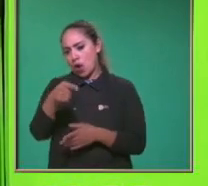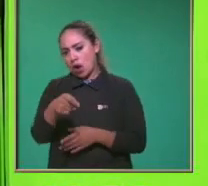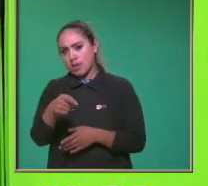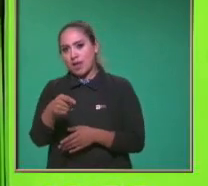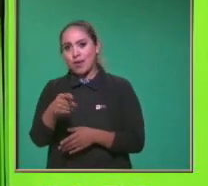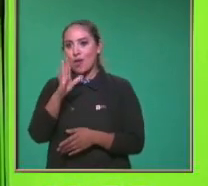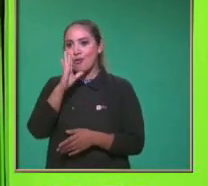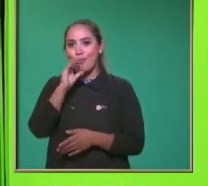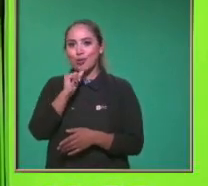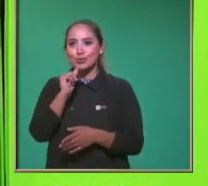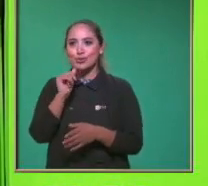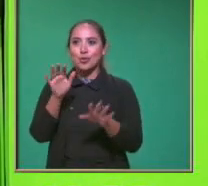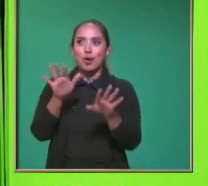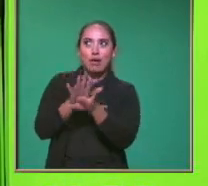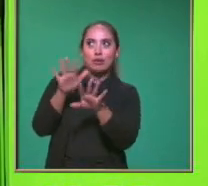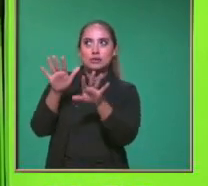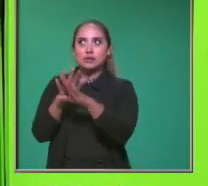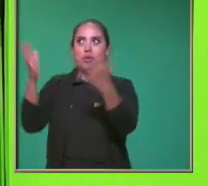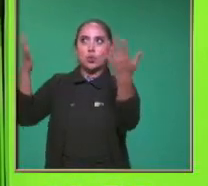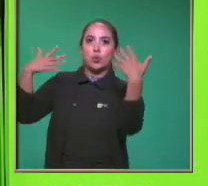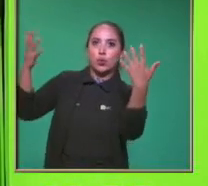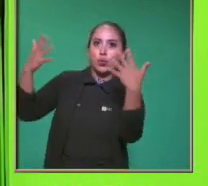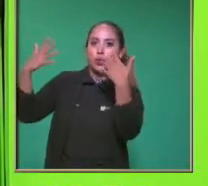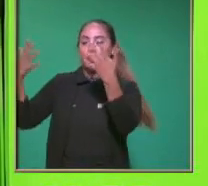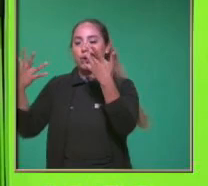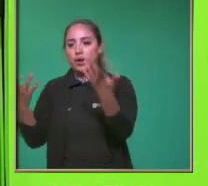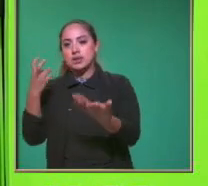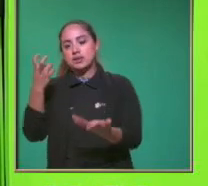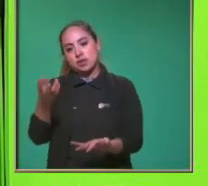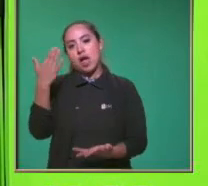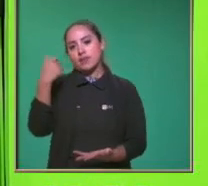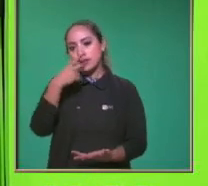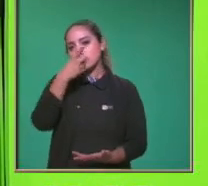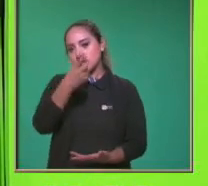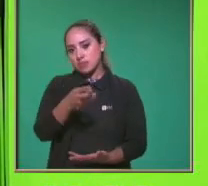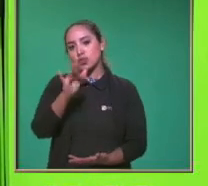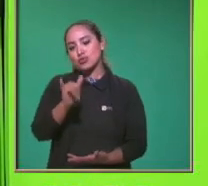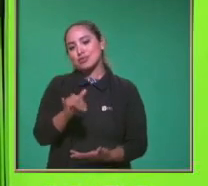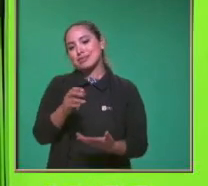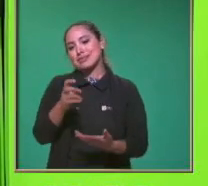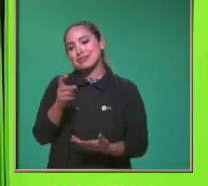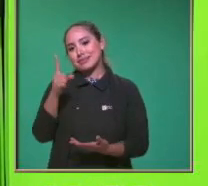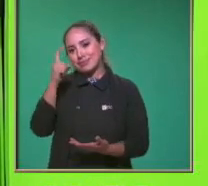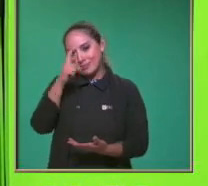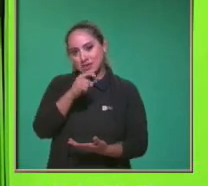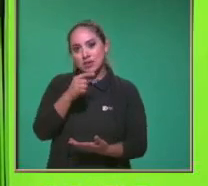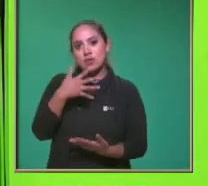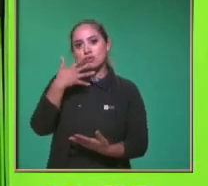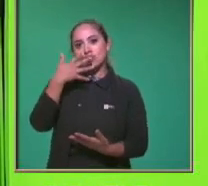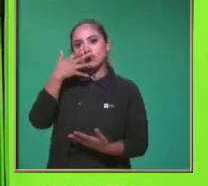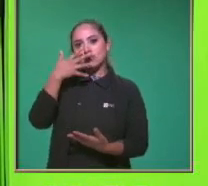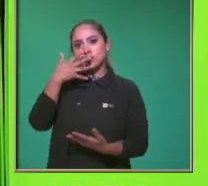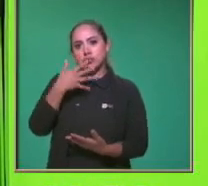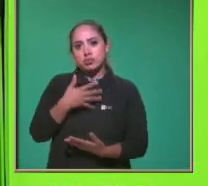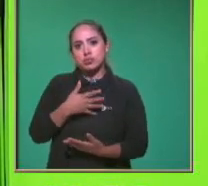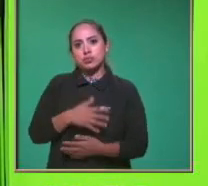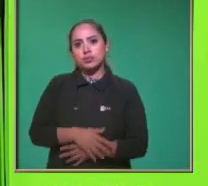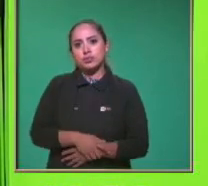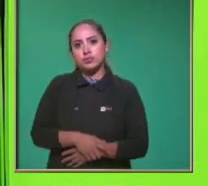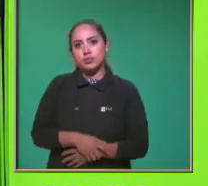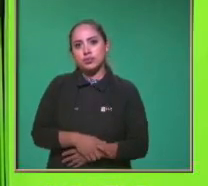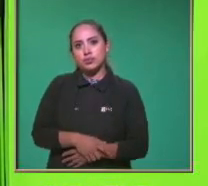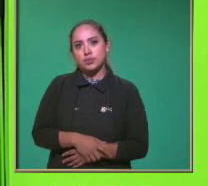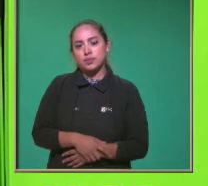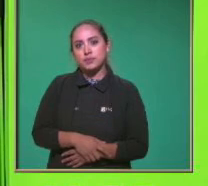exponernos a los cambios de clima, porque pues también ya les habíamos comentado que esto nos afecta en nuestro sistema respiratorio y si nosotros no respiramos bien o